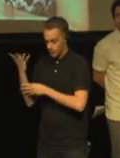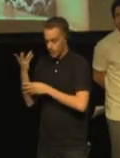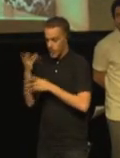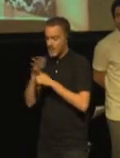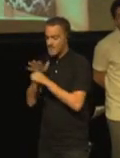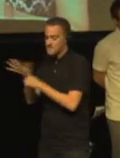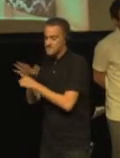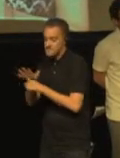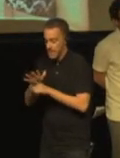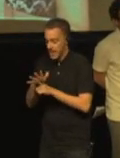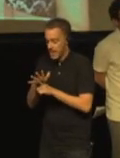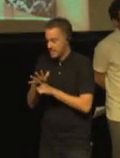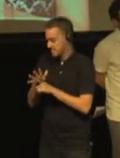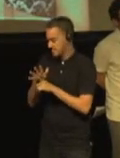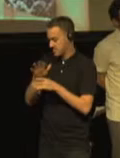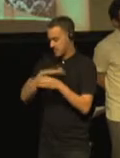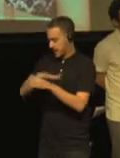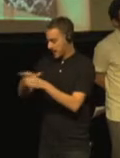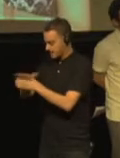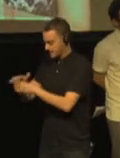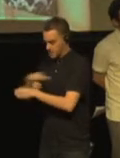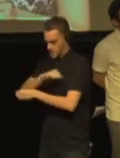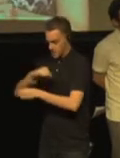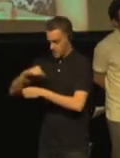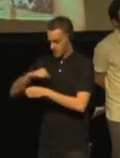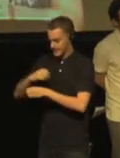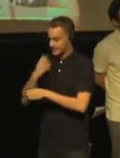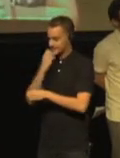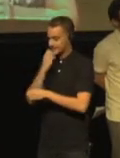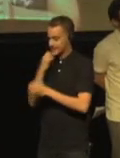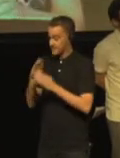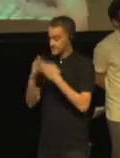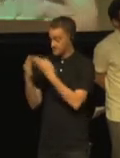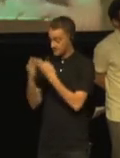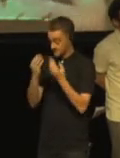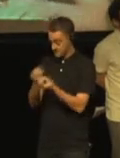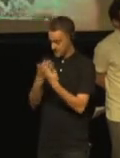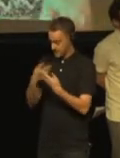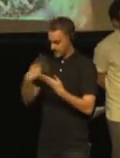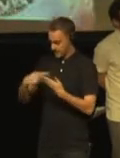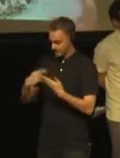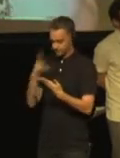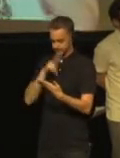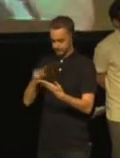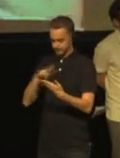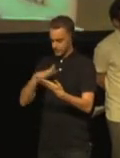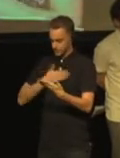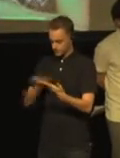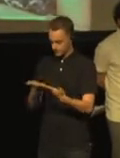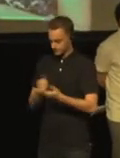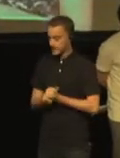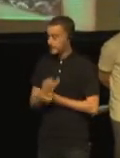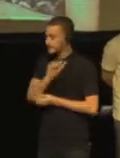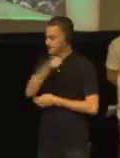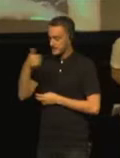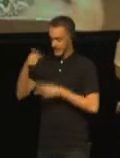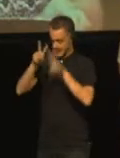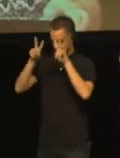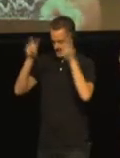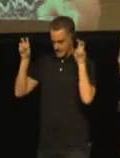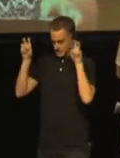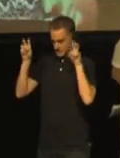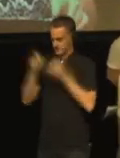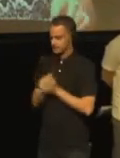ver si tenéis el informe entre las manos. El primer tema del que hablaré, gracias